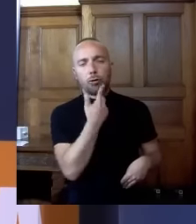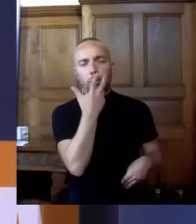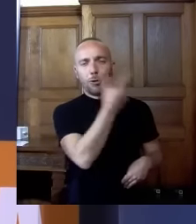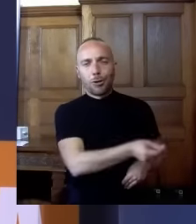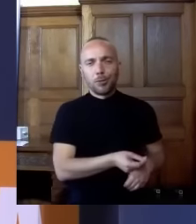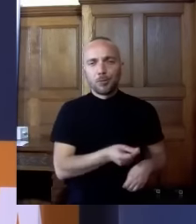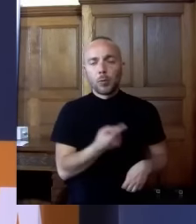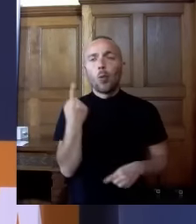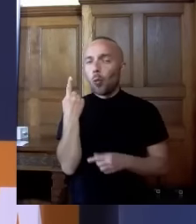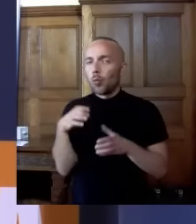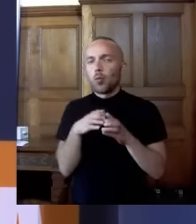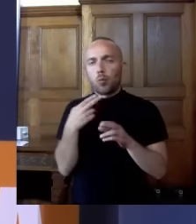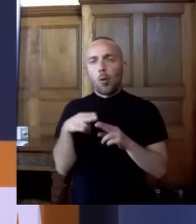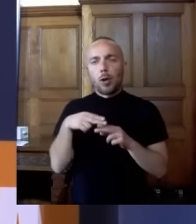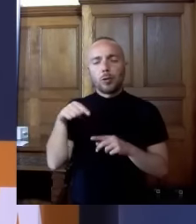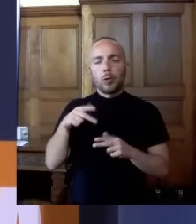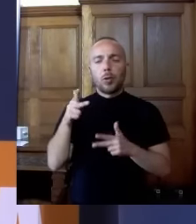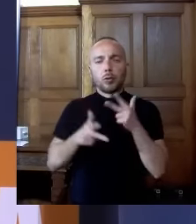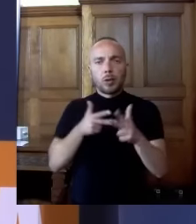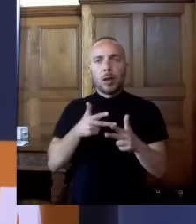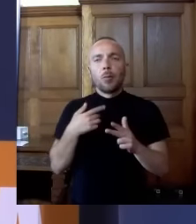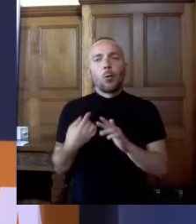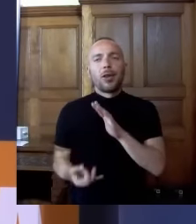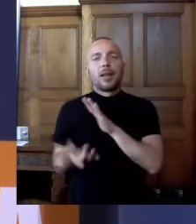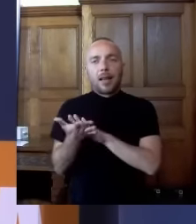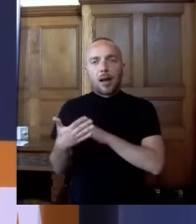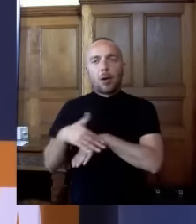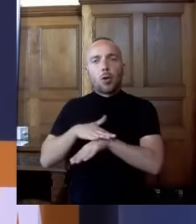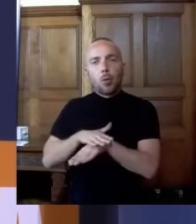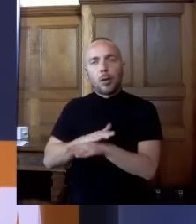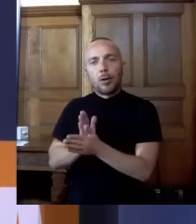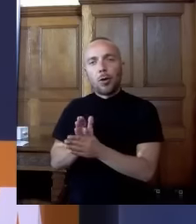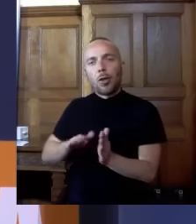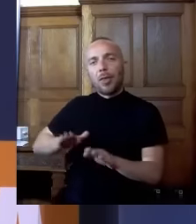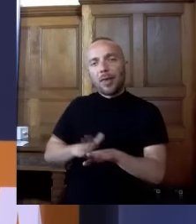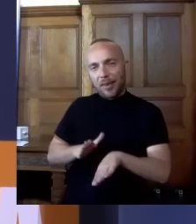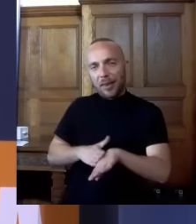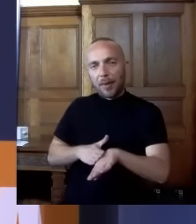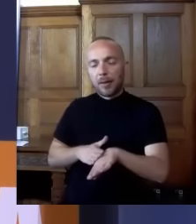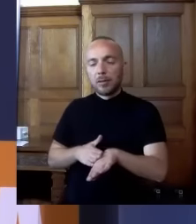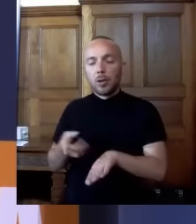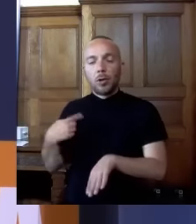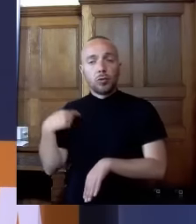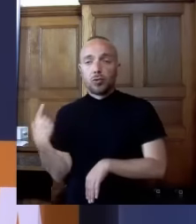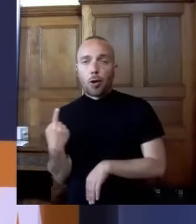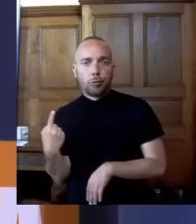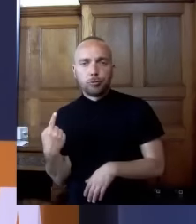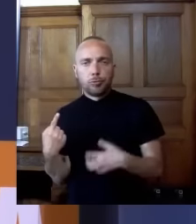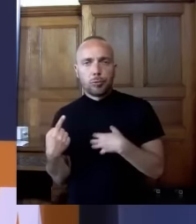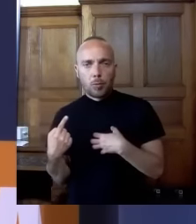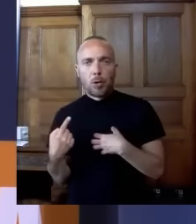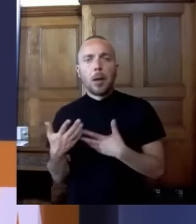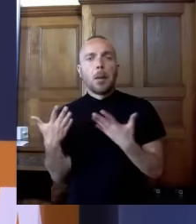euskadi que puede construir un gobierno de izquierdas no lo vamos a hacer solas pero sí somos las que